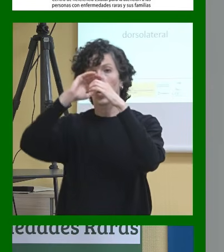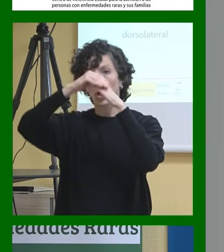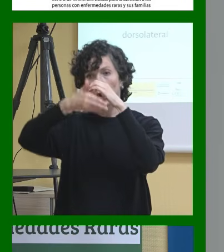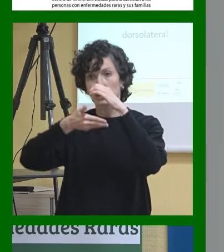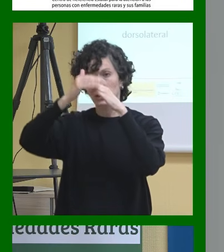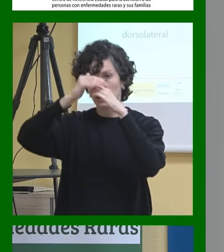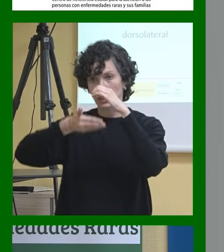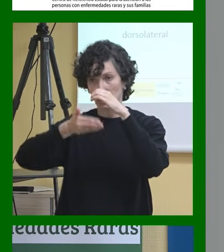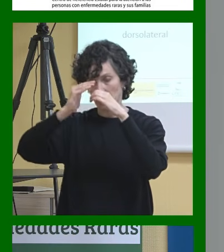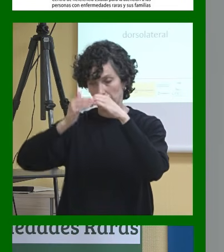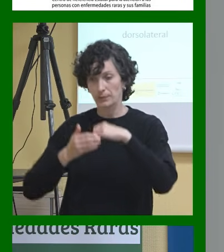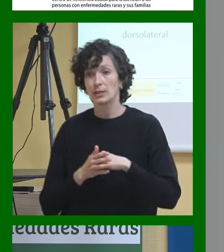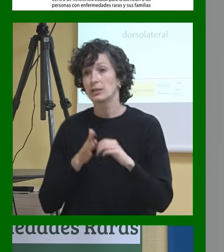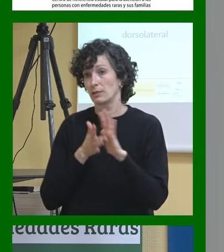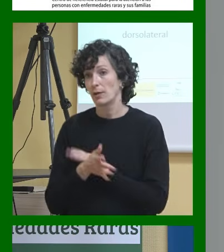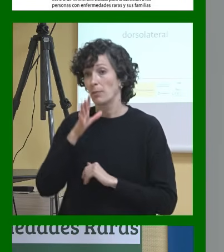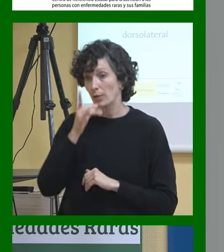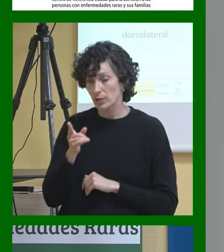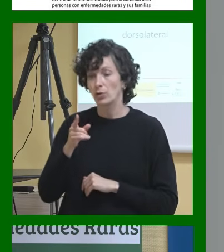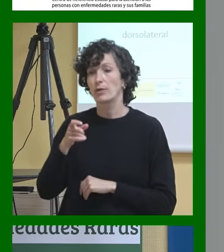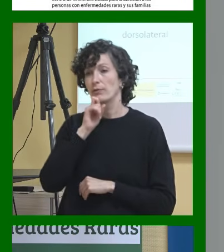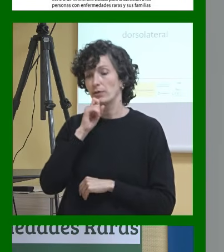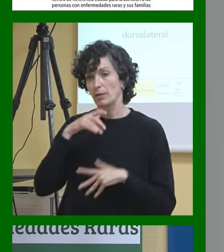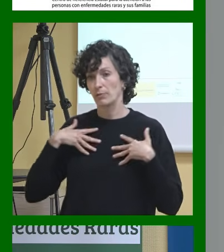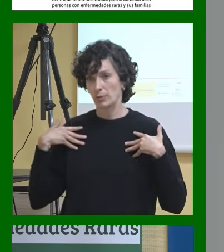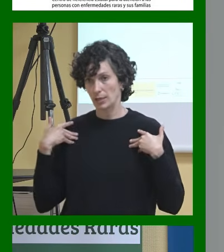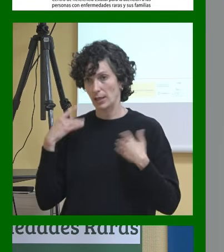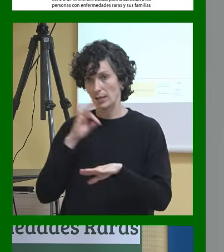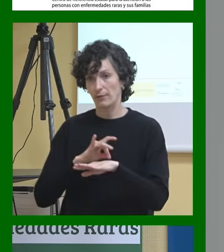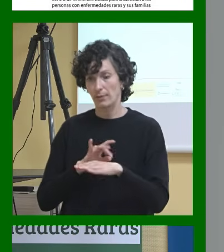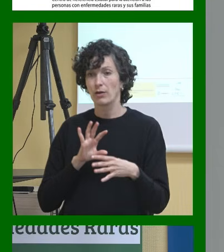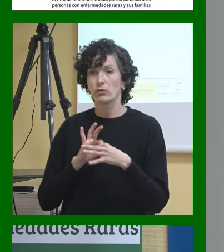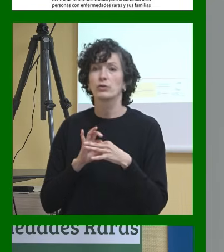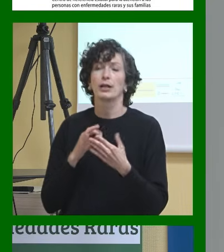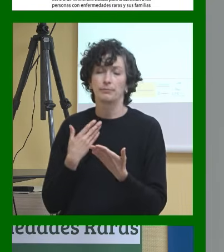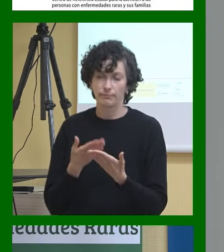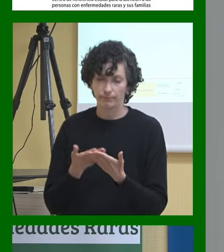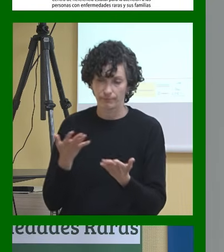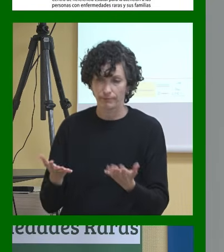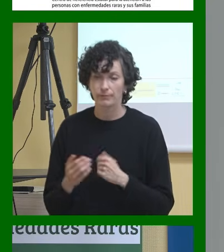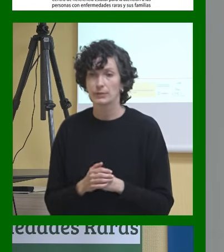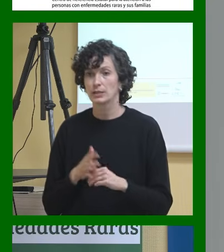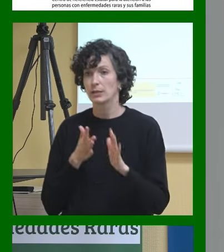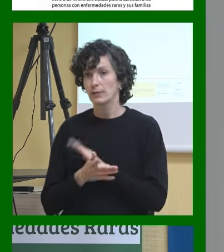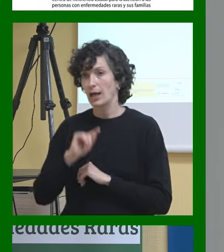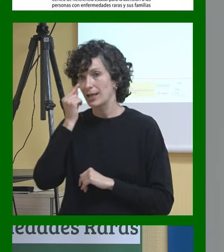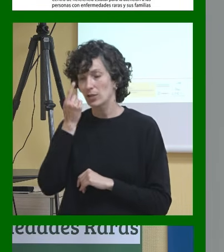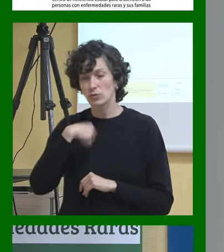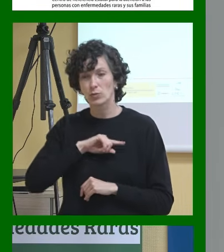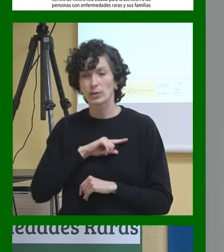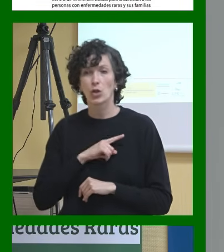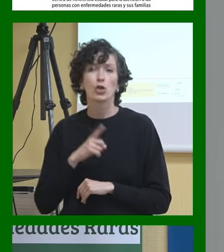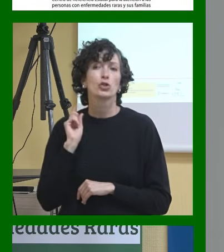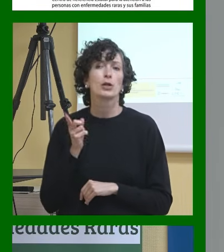esto también explicaría las dificultades emocionales que podemos ver en el FAPA. Por lo tanto, nuestros hallazgos van más allá